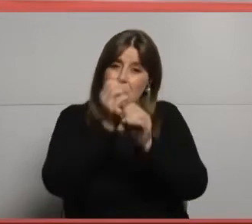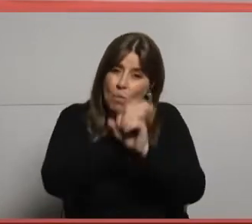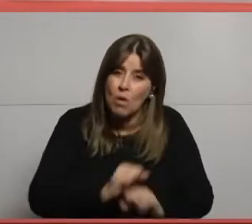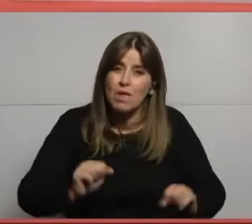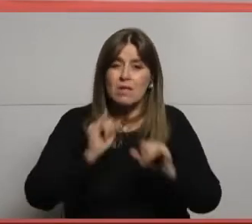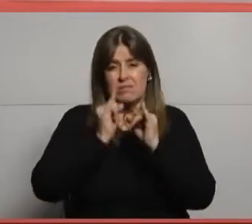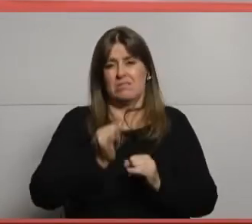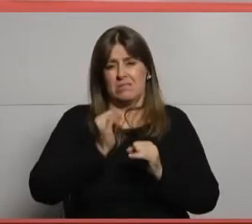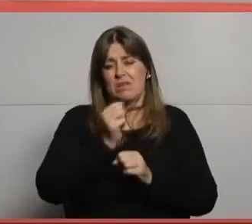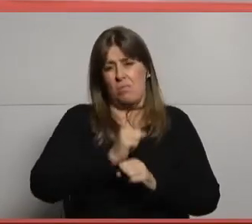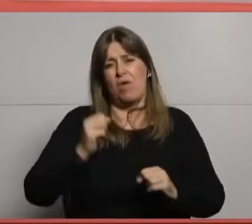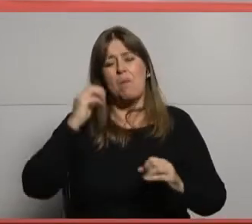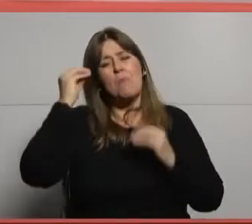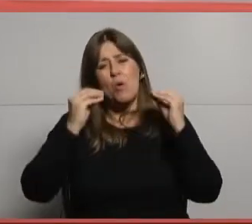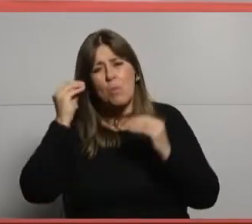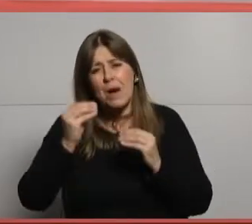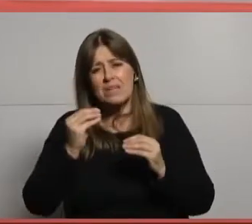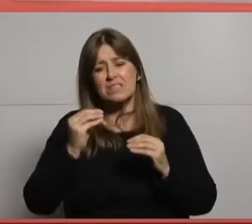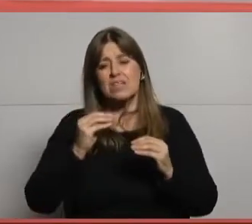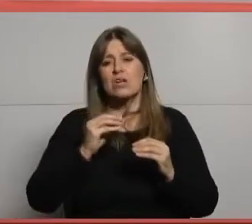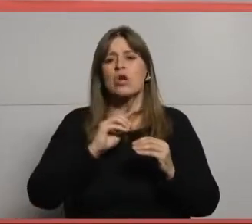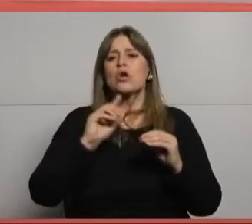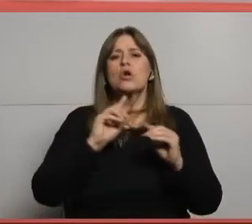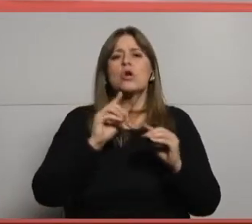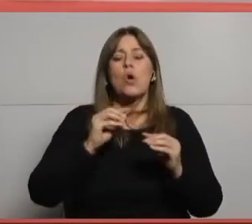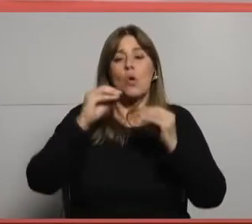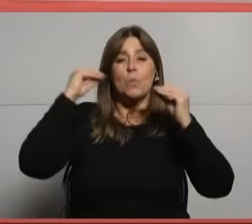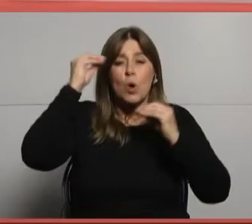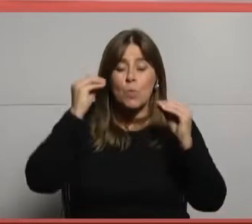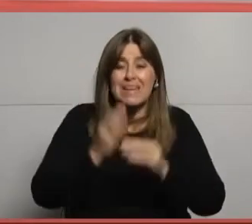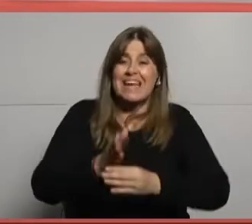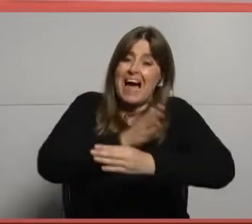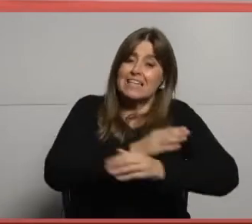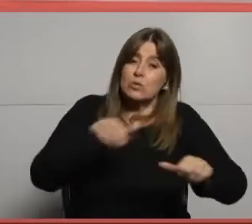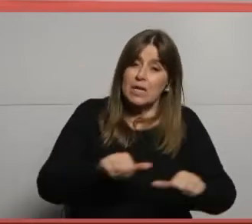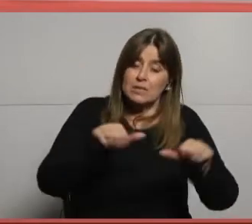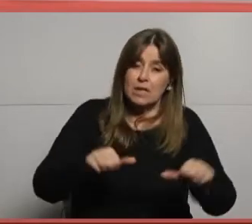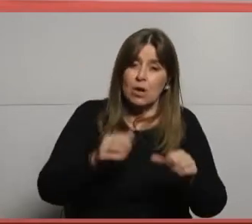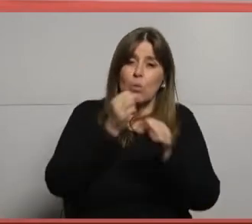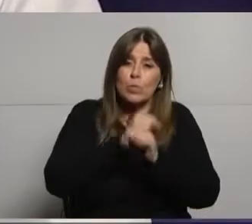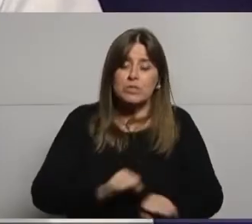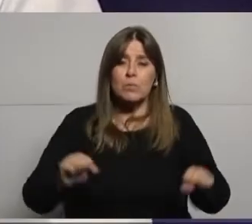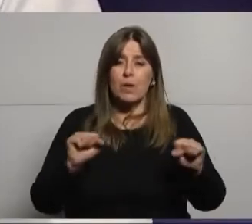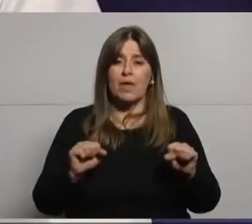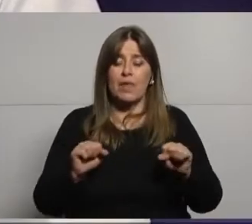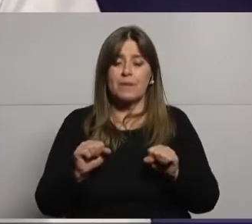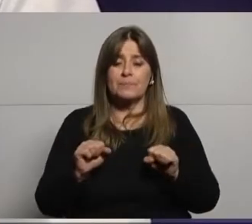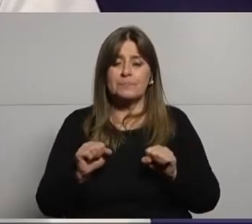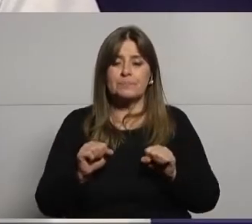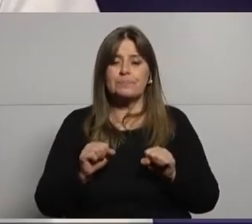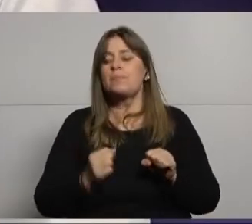hay que justamente preocuparse de eso, preocuparse, ¿no? Hacerlo antes. ¿Cómo se puede? Una de